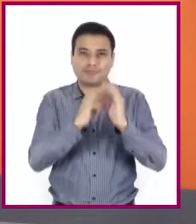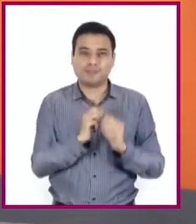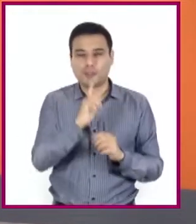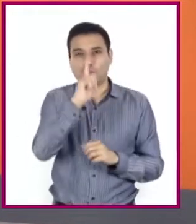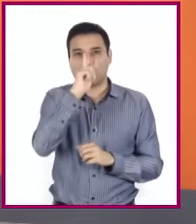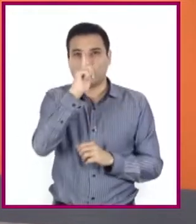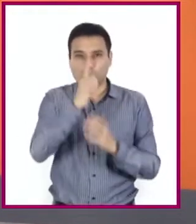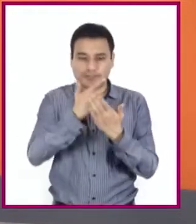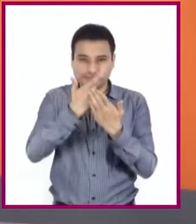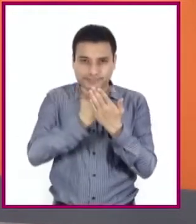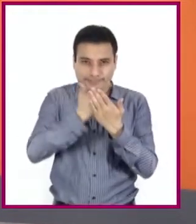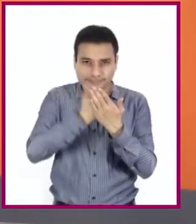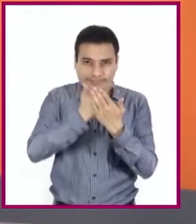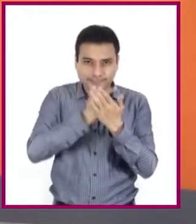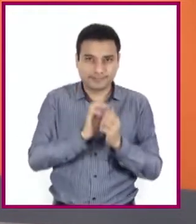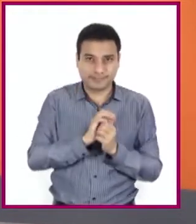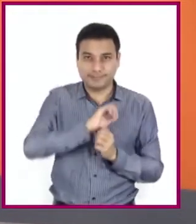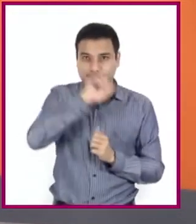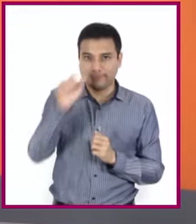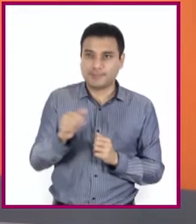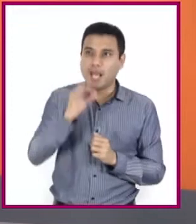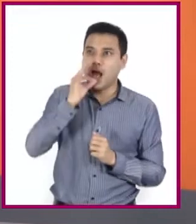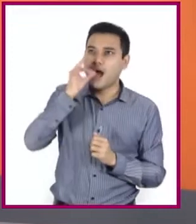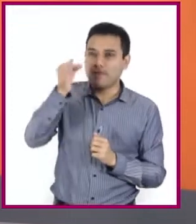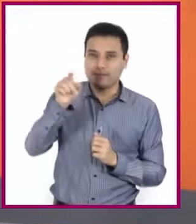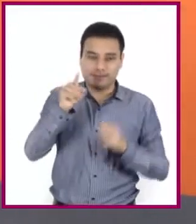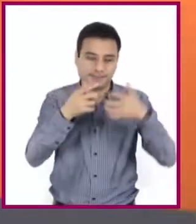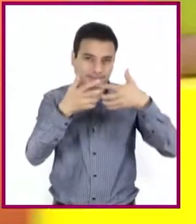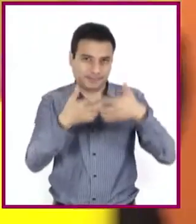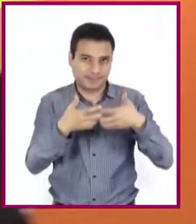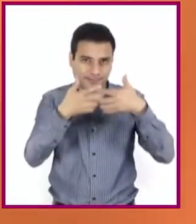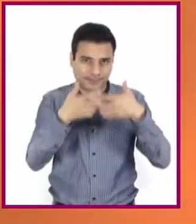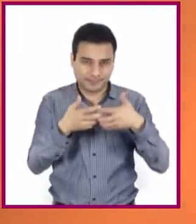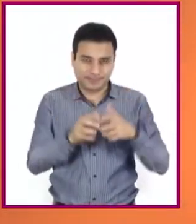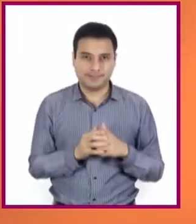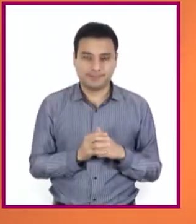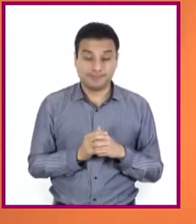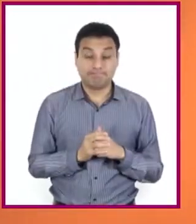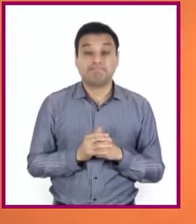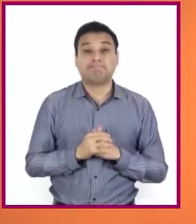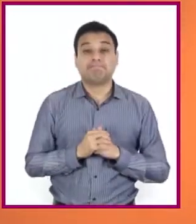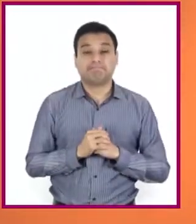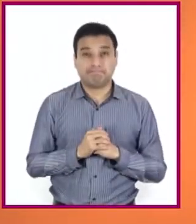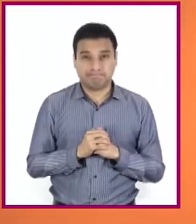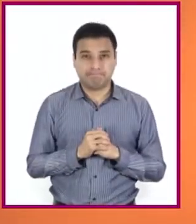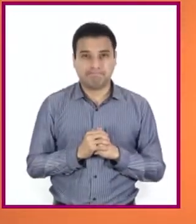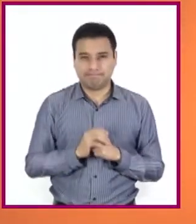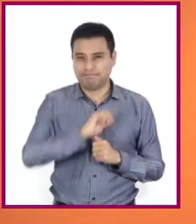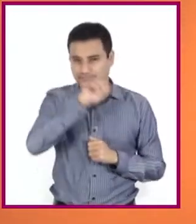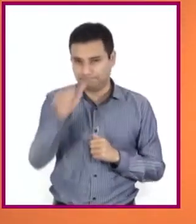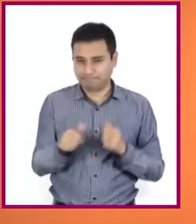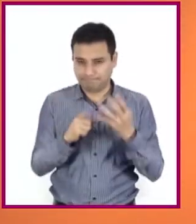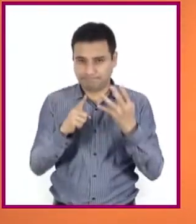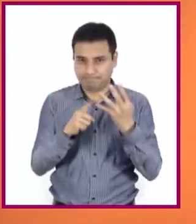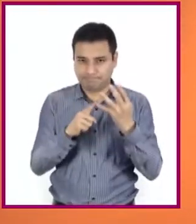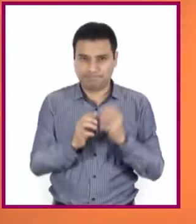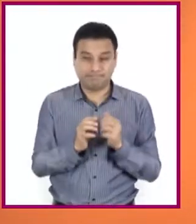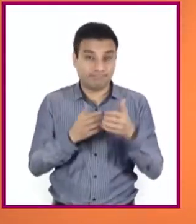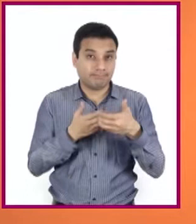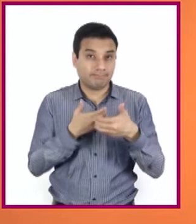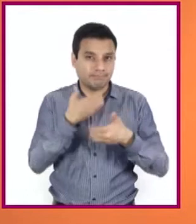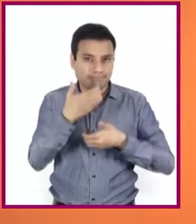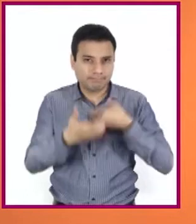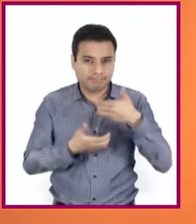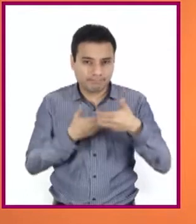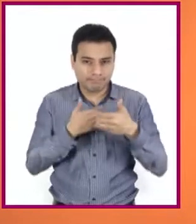envían las lecturas de este a la empresa comercializadora. La última etapa es la comercialización.